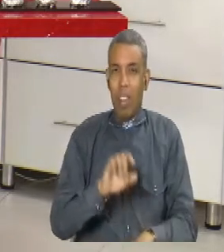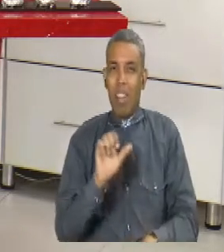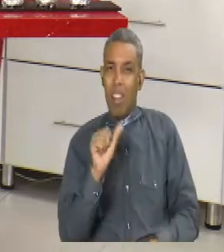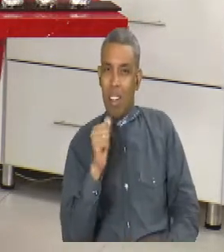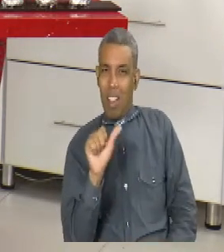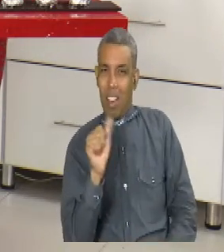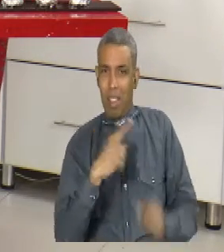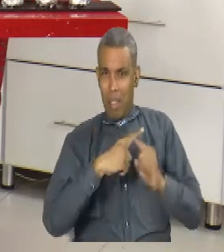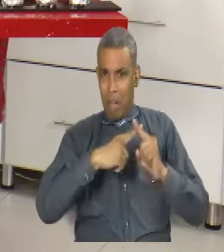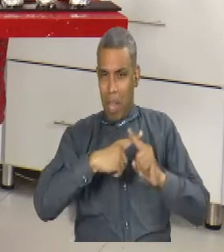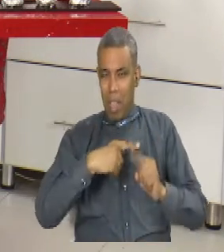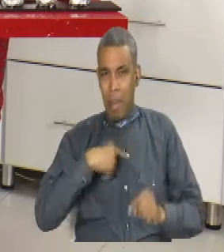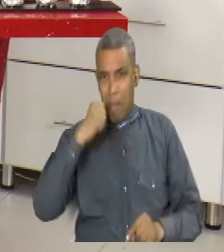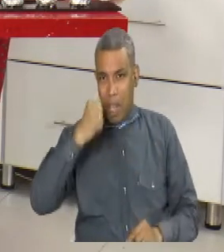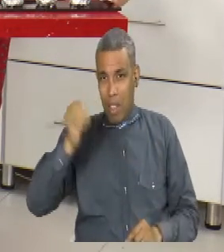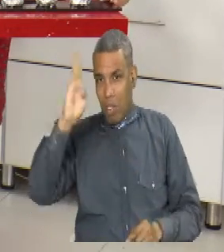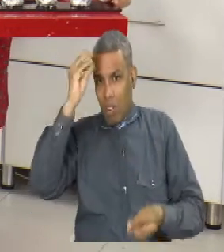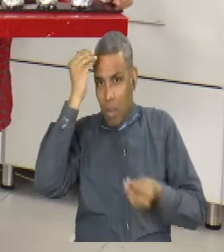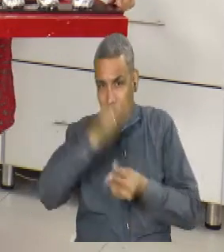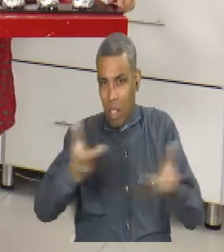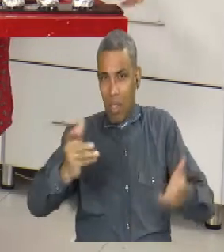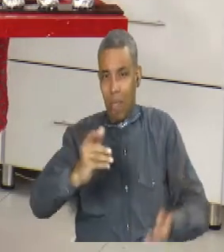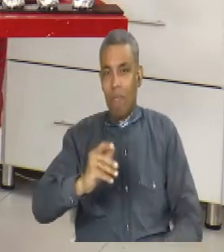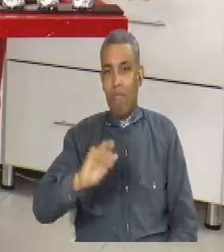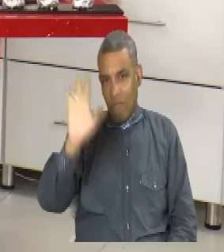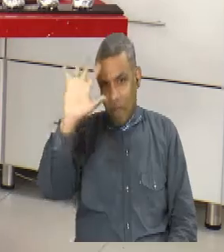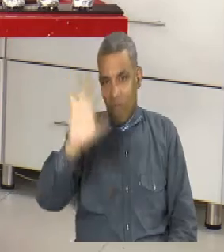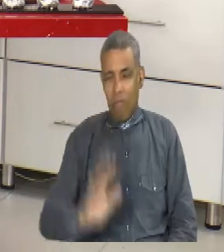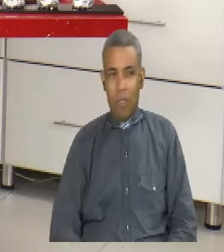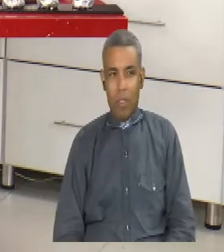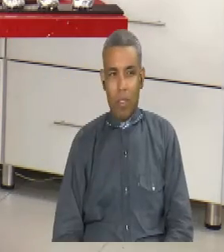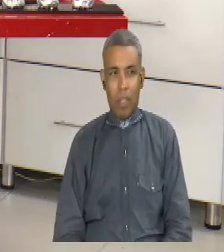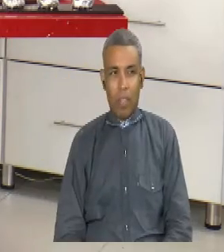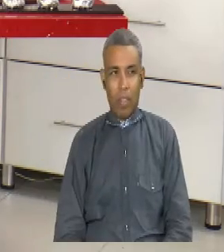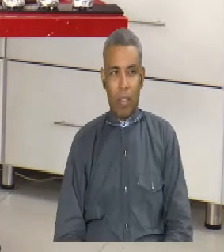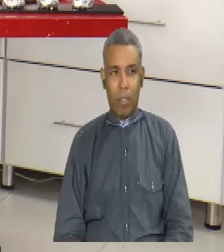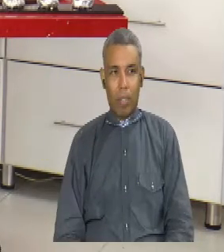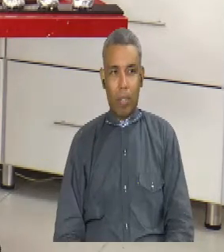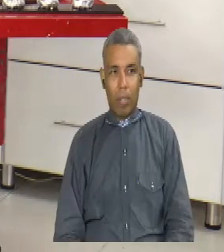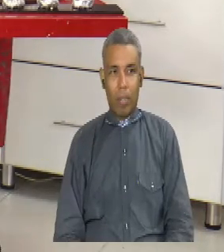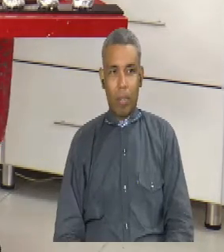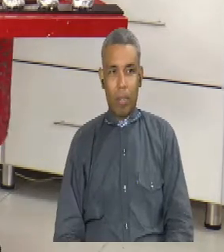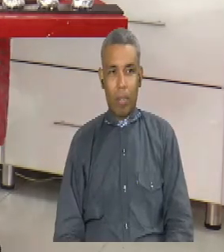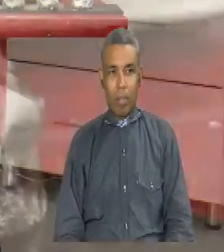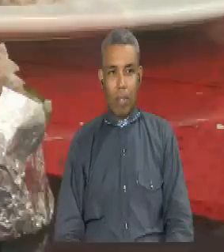fin de semana. Dios los bendiga. Nuestras papas rellenas de atún.